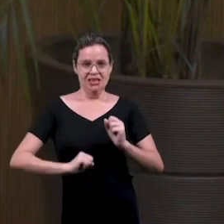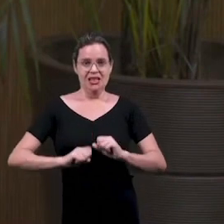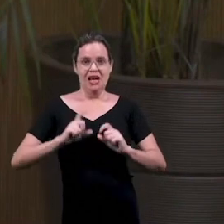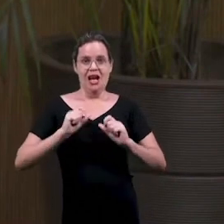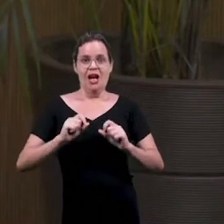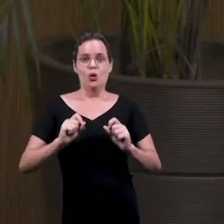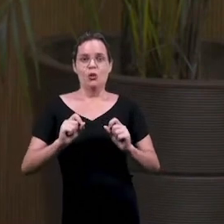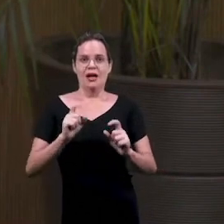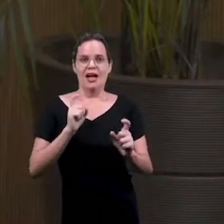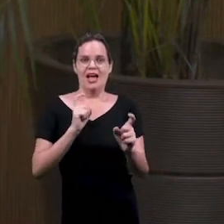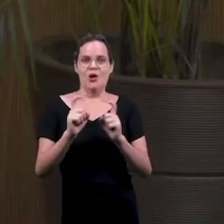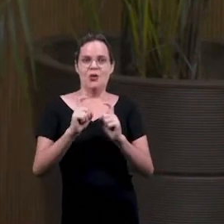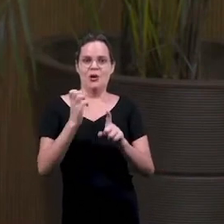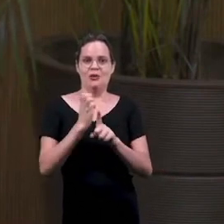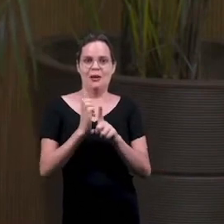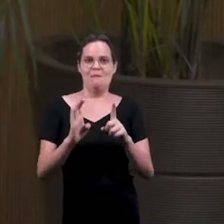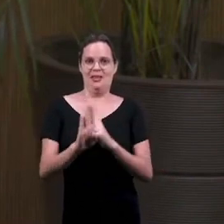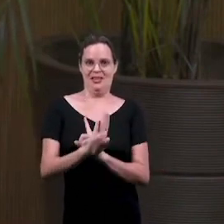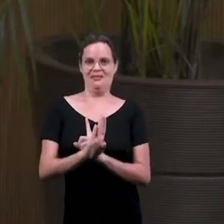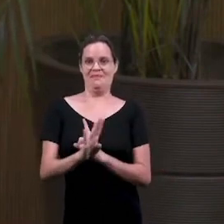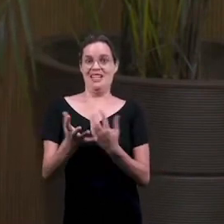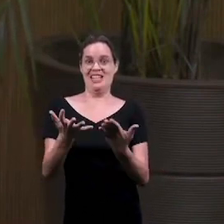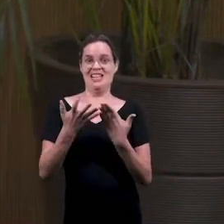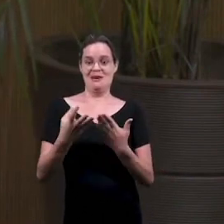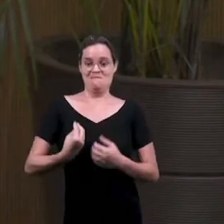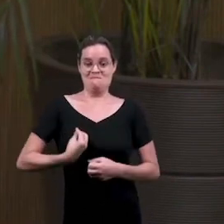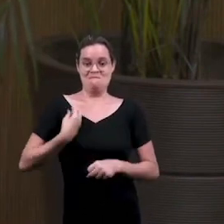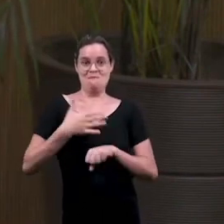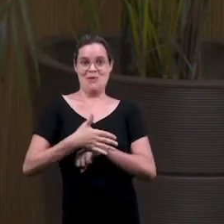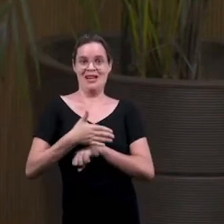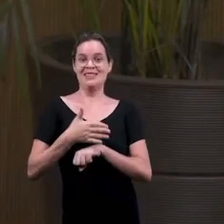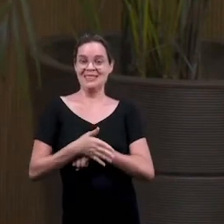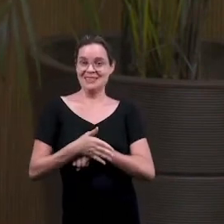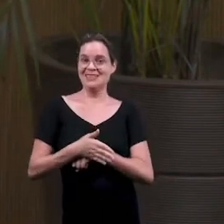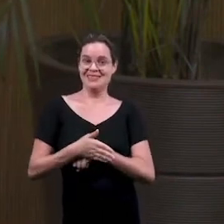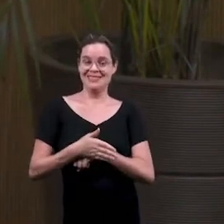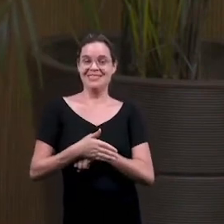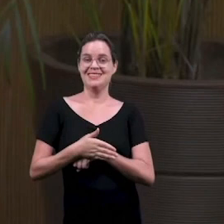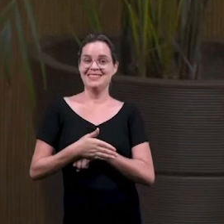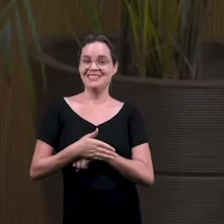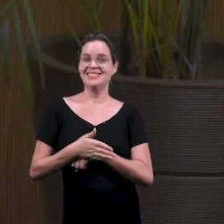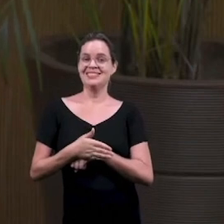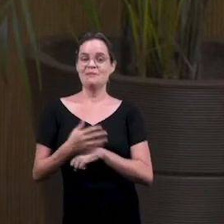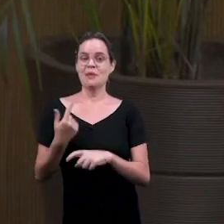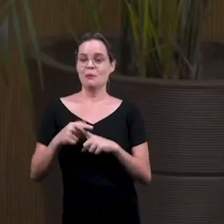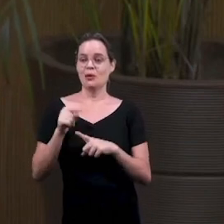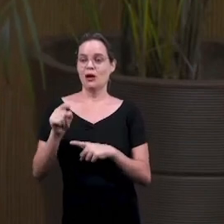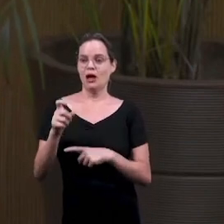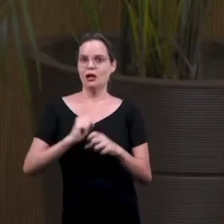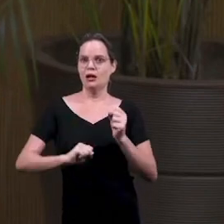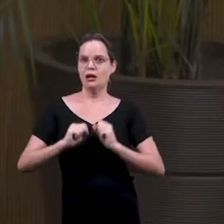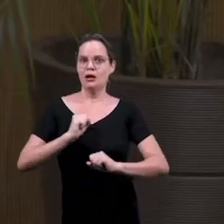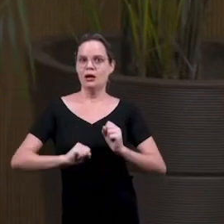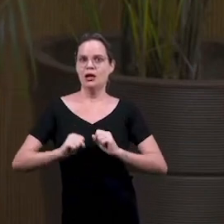está ansioso por recibir la reunión de la Escuela Bíblica Dominical.